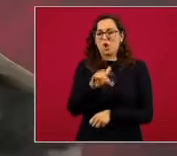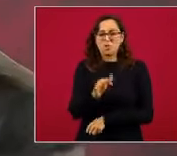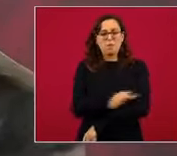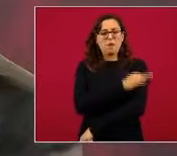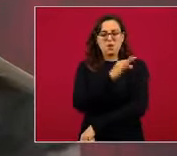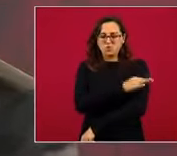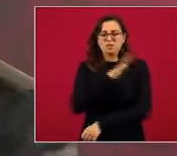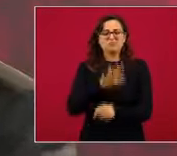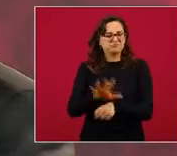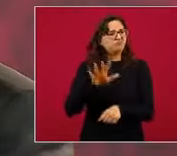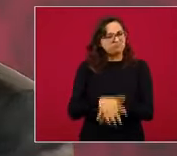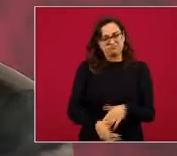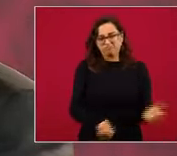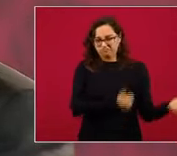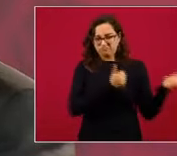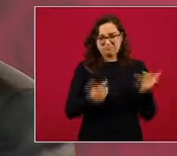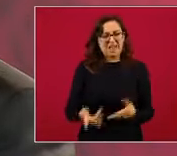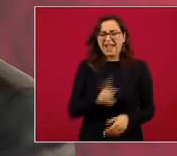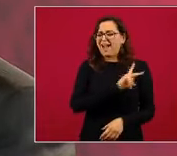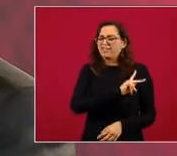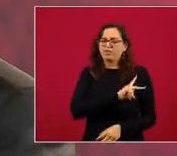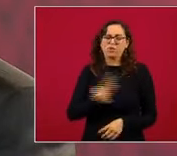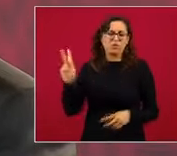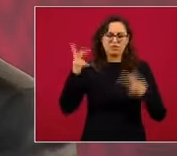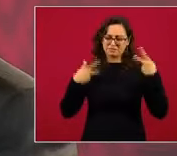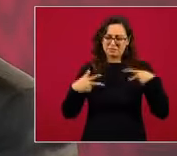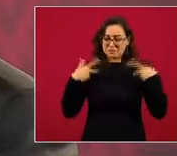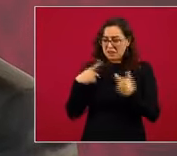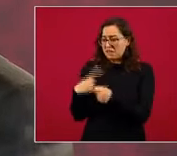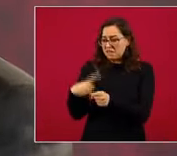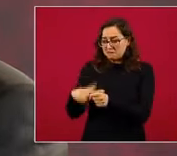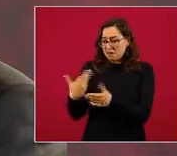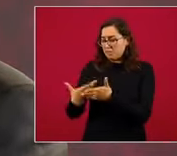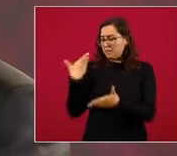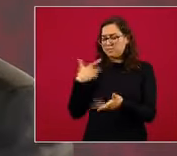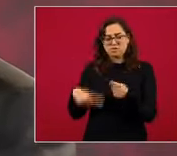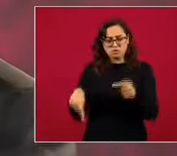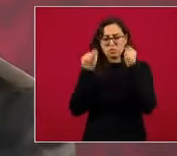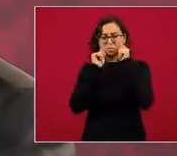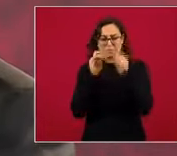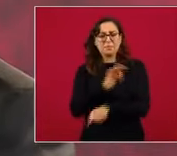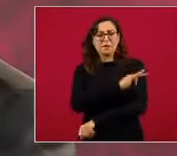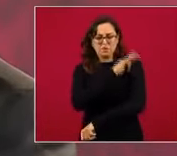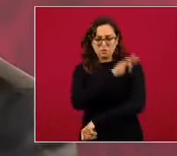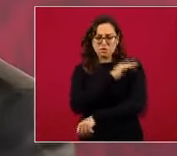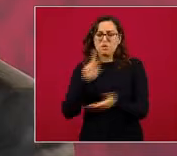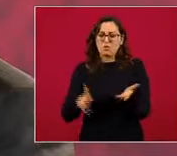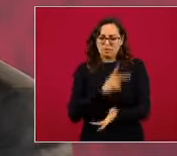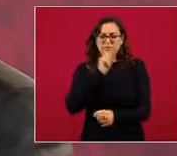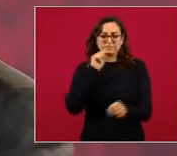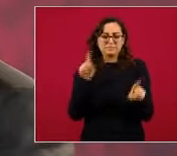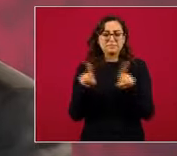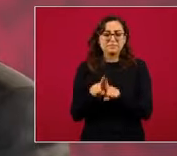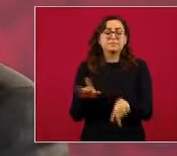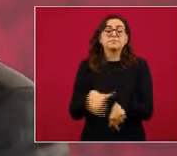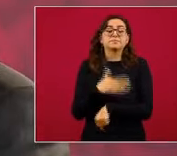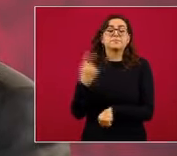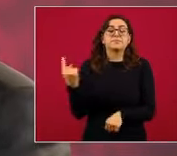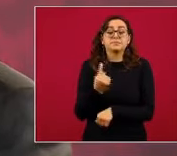para también cubrir a las personas que han sido expuestas a COVID-19. ¿Por qué razón? Porque aún